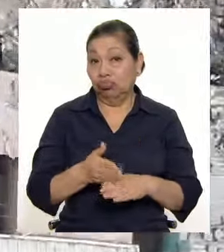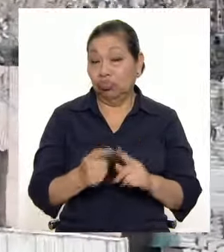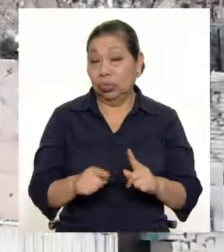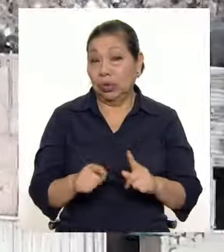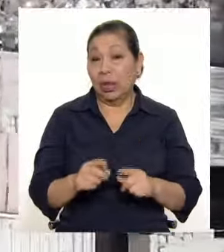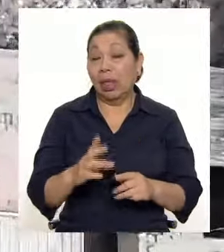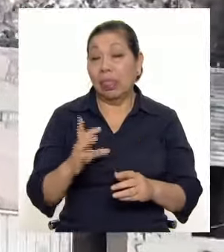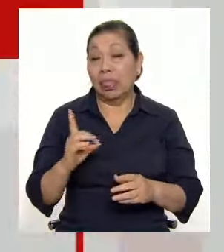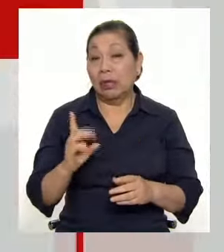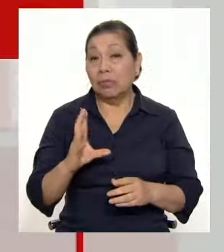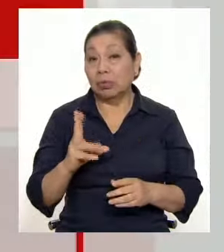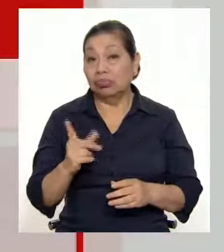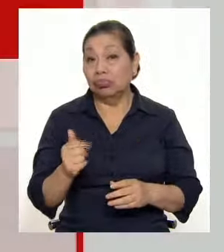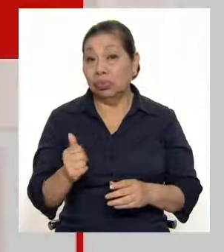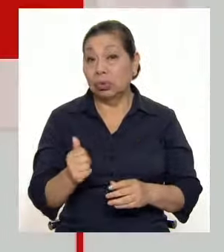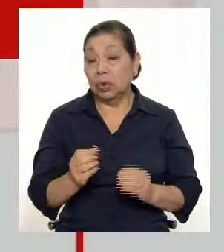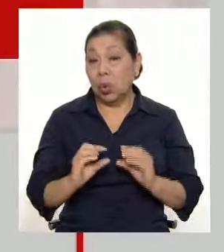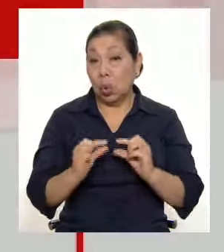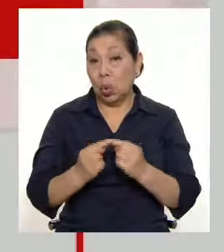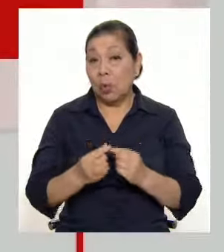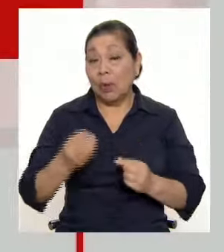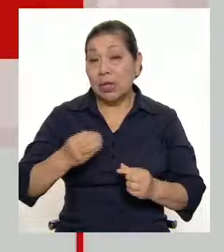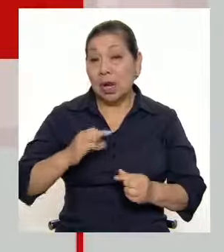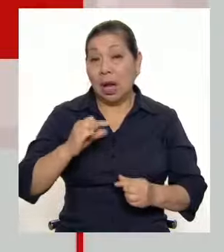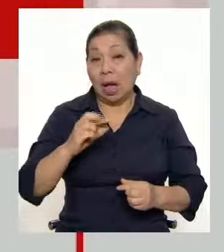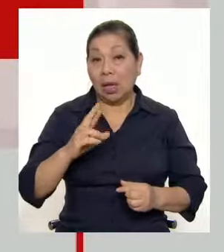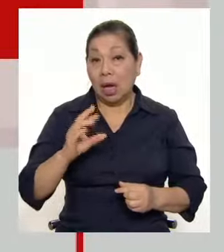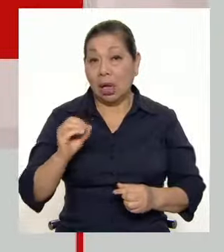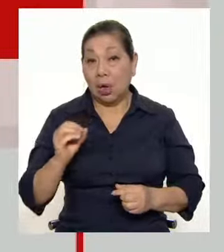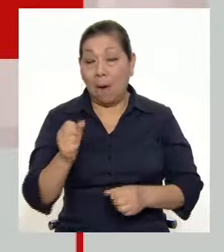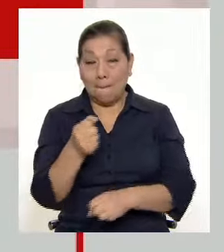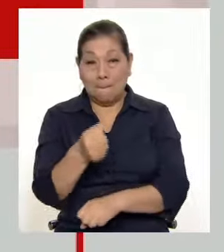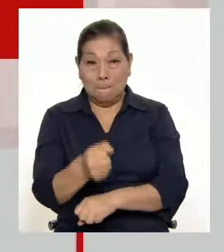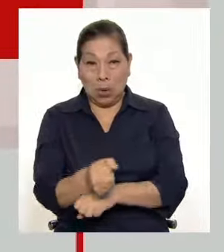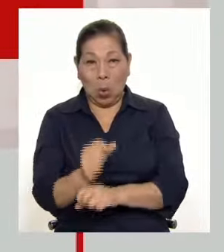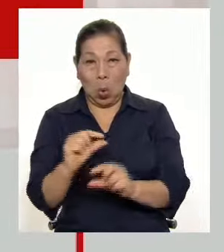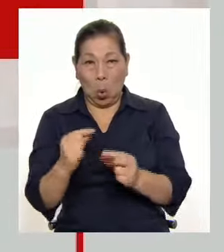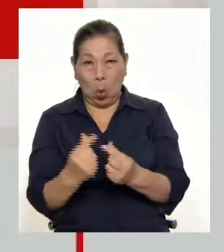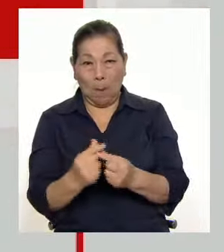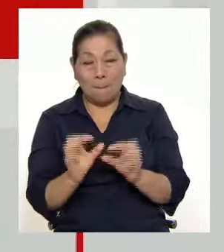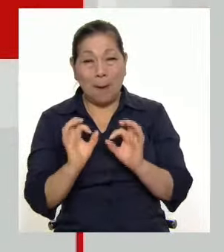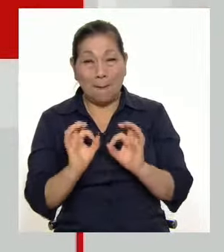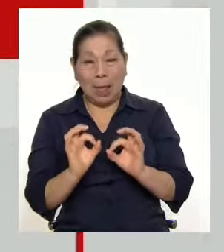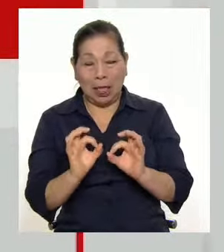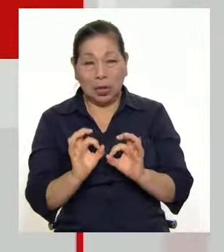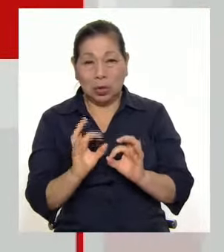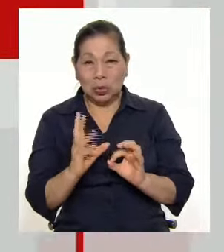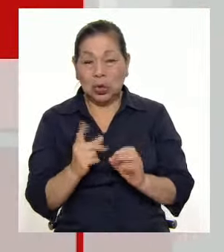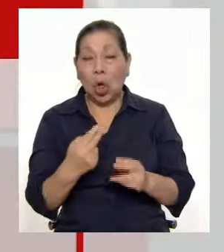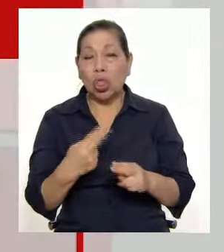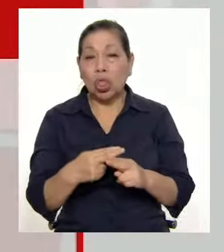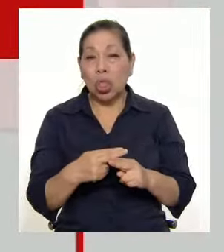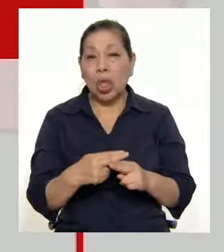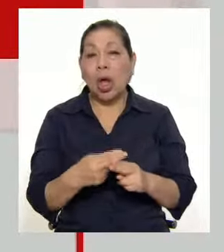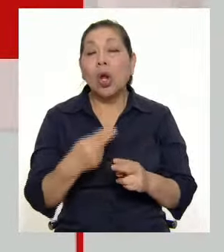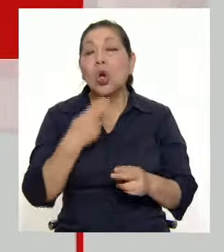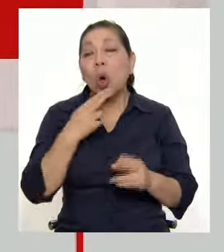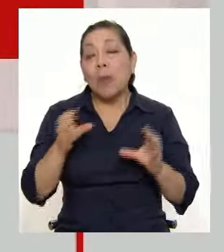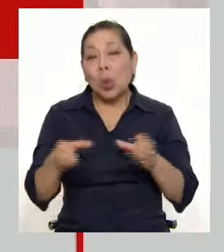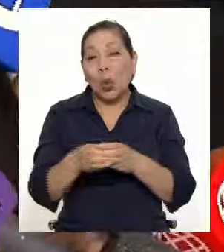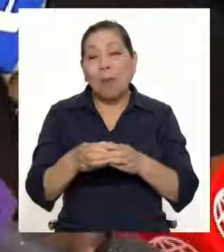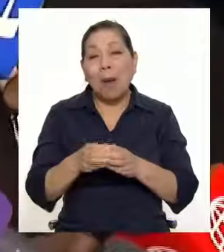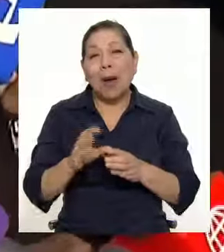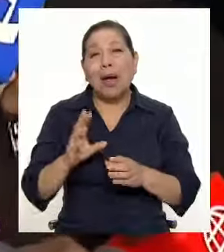agentes de la División de Robo y el Grupo Especial Greco para golpear a la organización criminal denominada Los